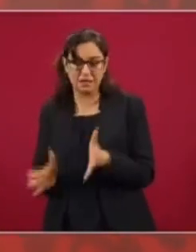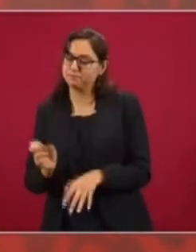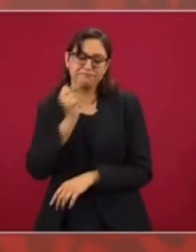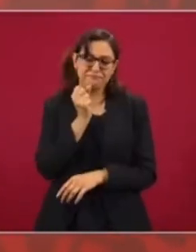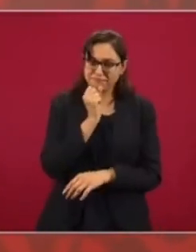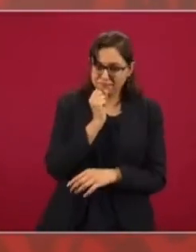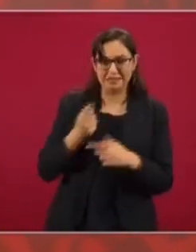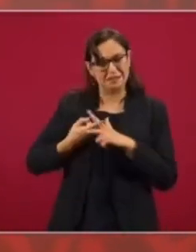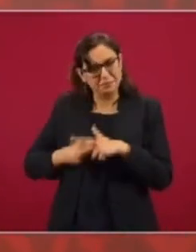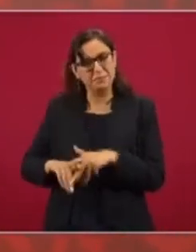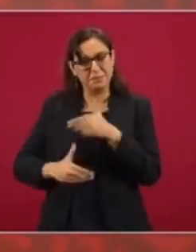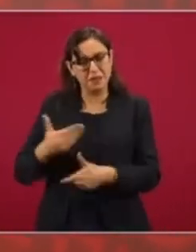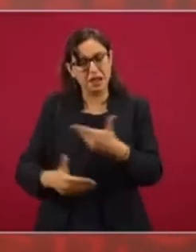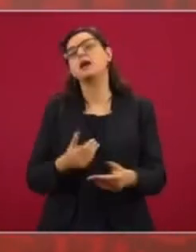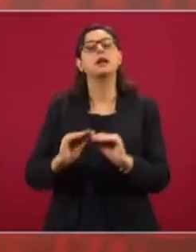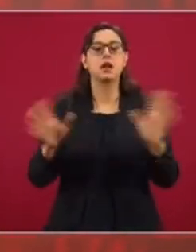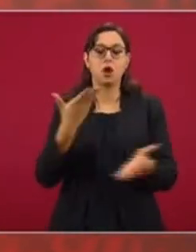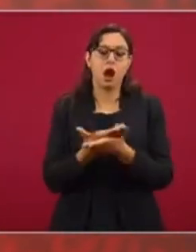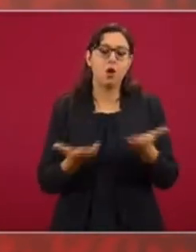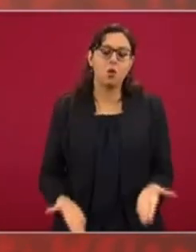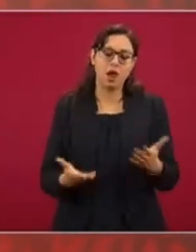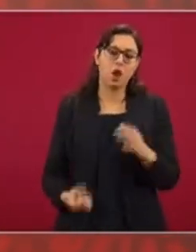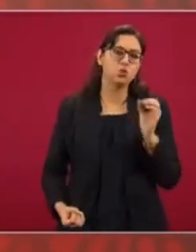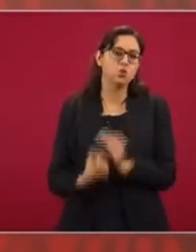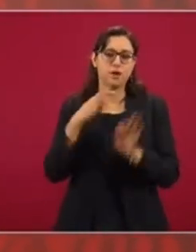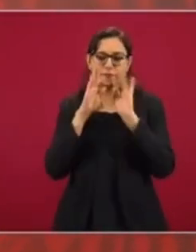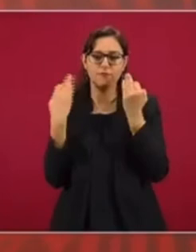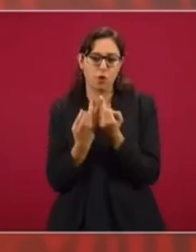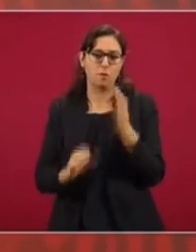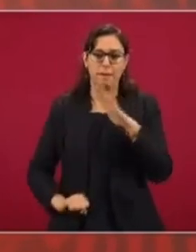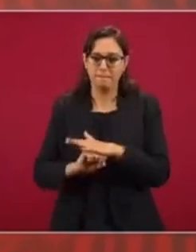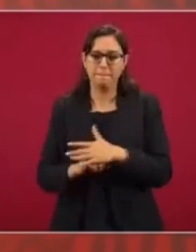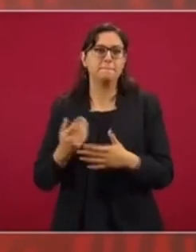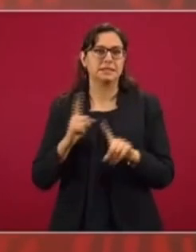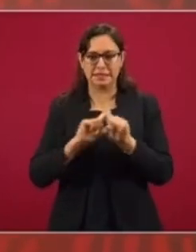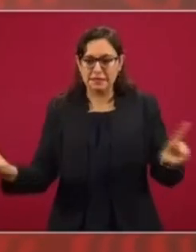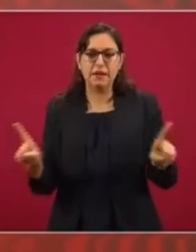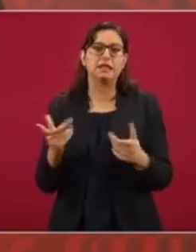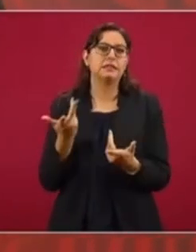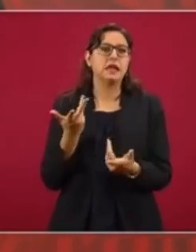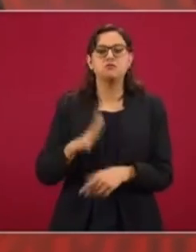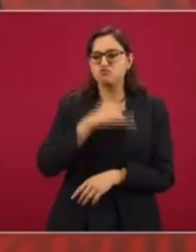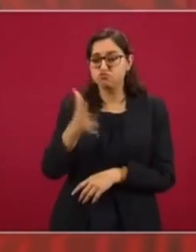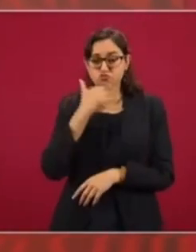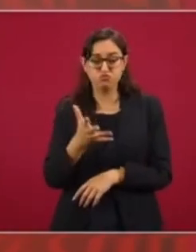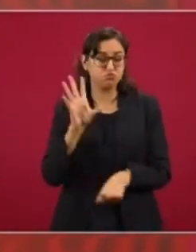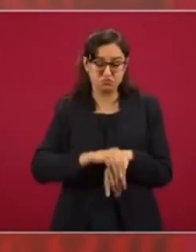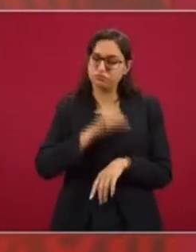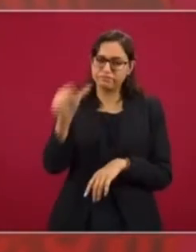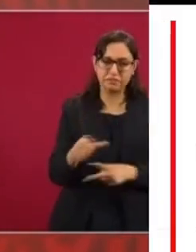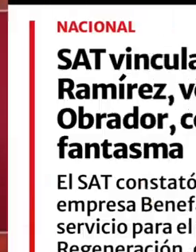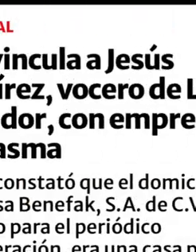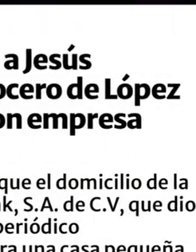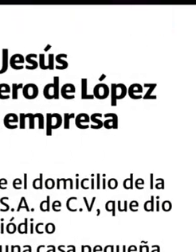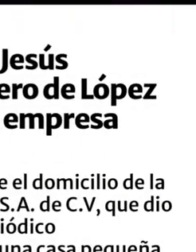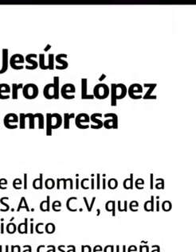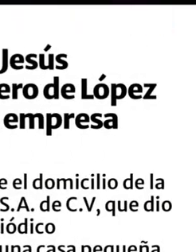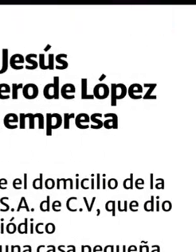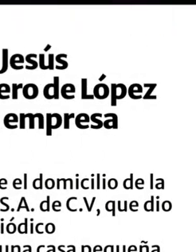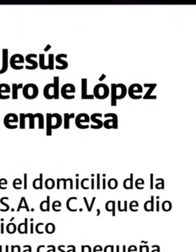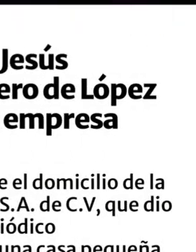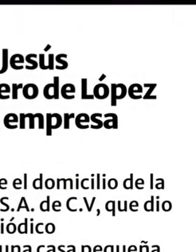bases, ya no es lo mismo. Ya no se permite la corrupción, no se permite la impunidad